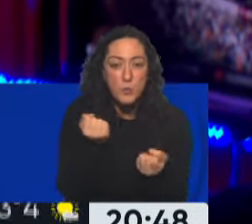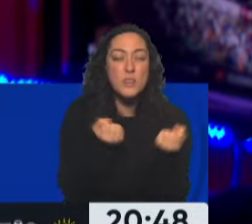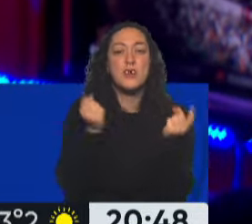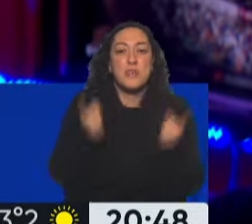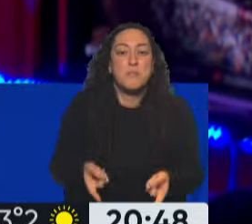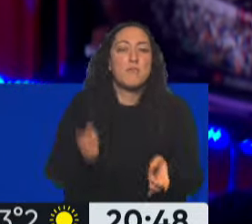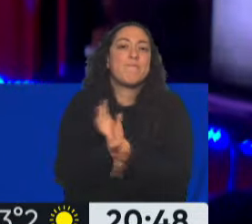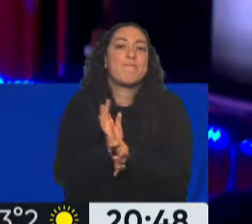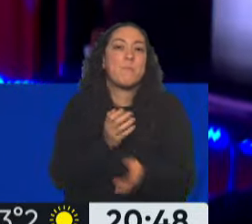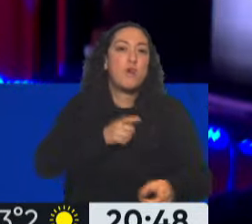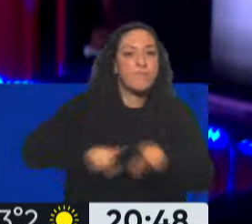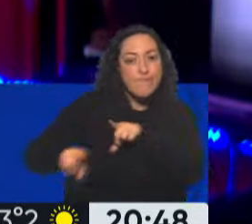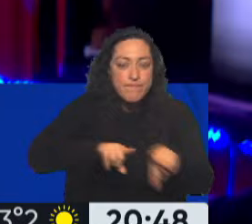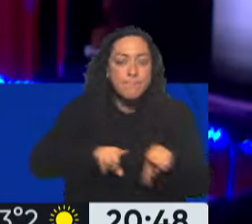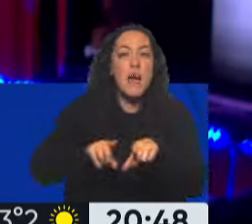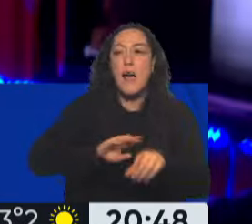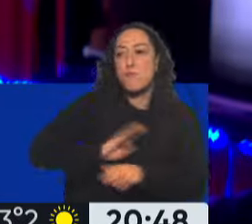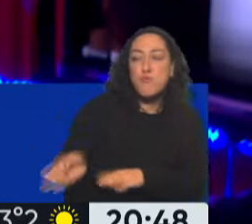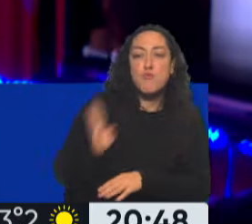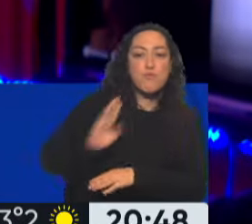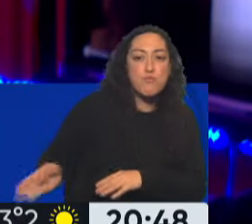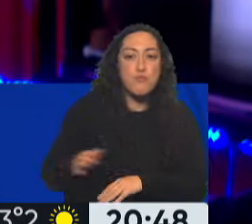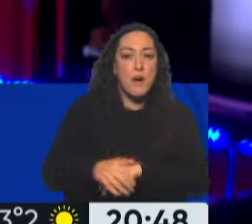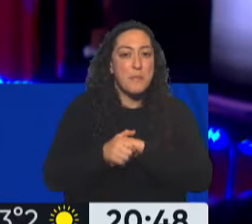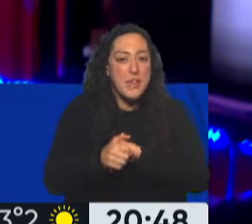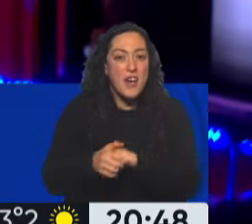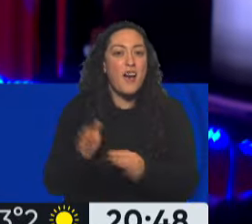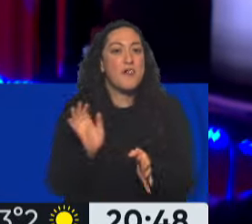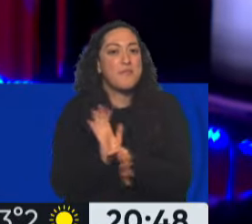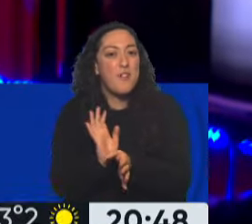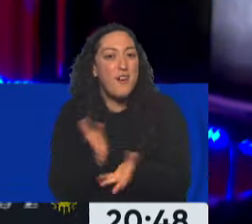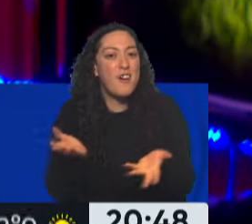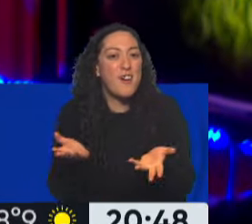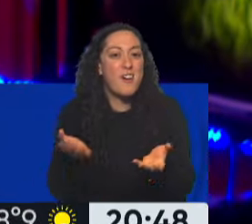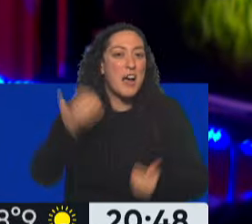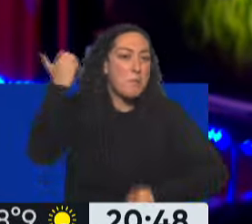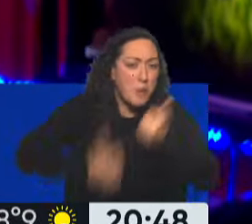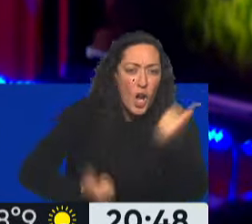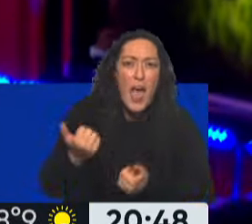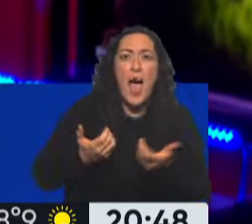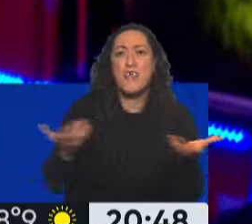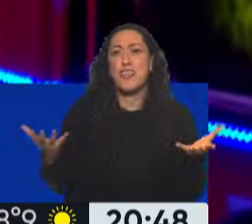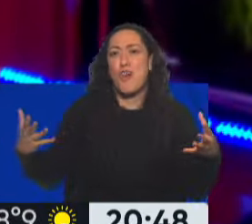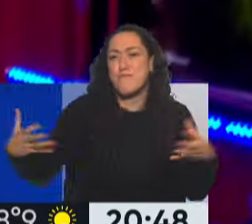competir y ganarle al amigo y que vea que esa sí es rivalidad, esa un campeonato como hay acá.